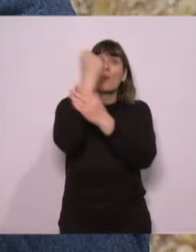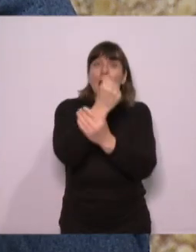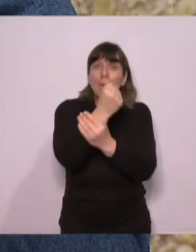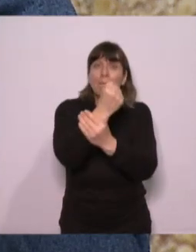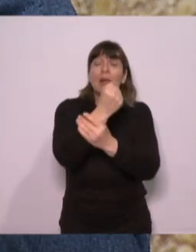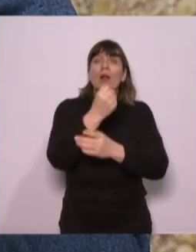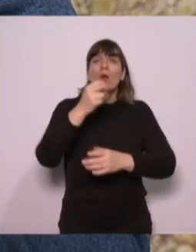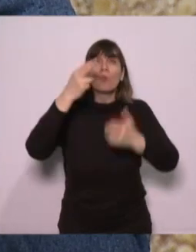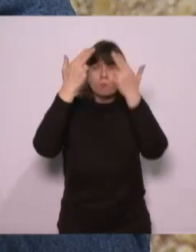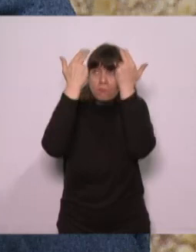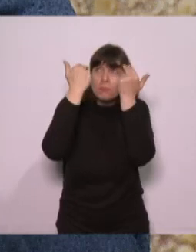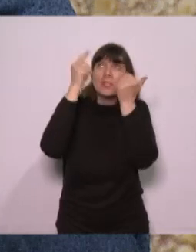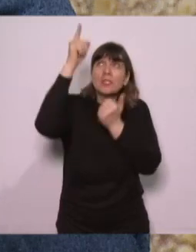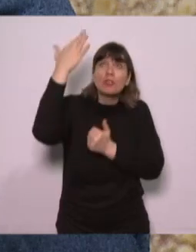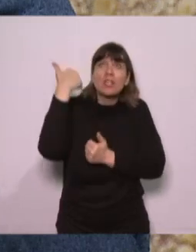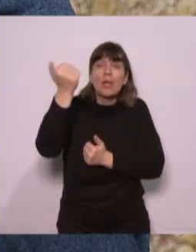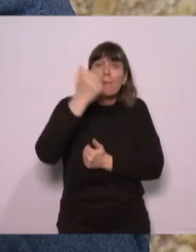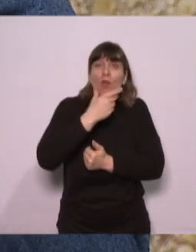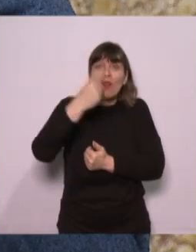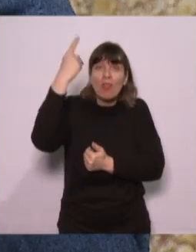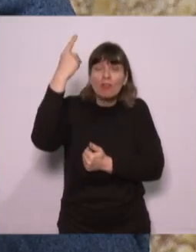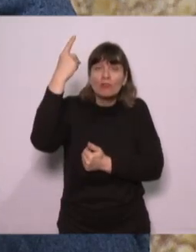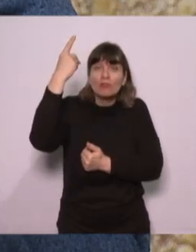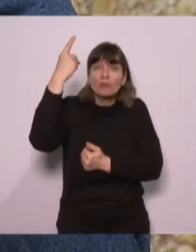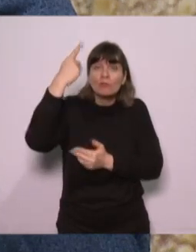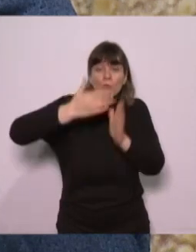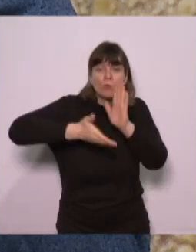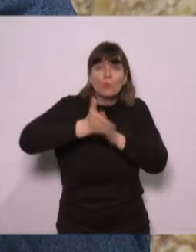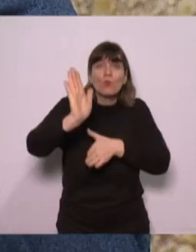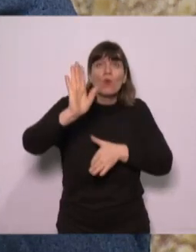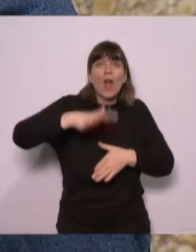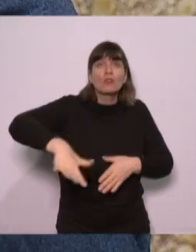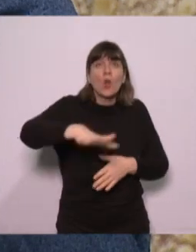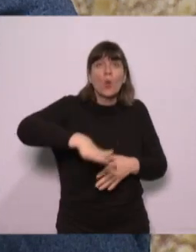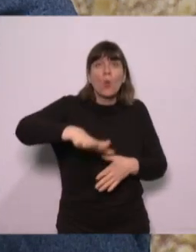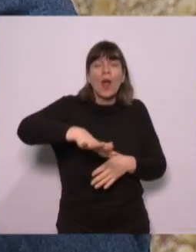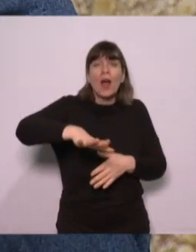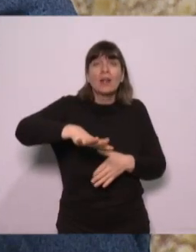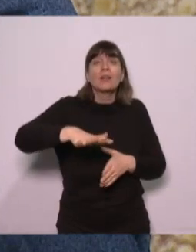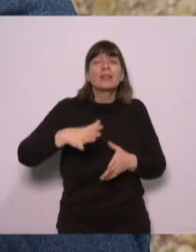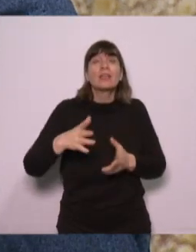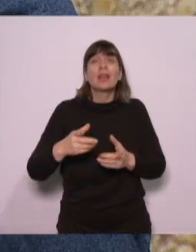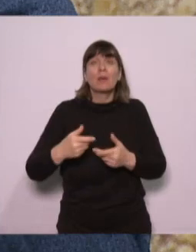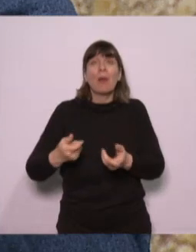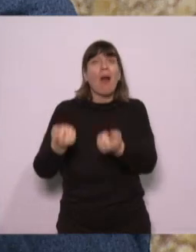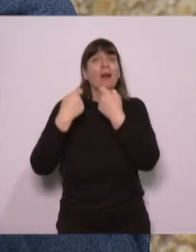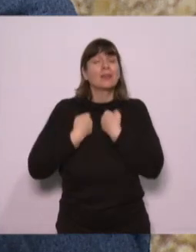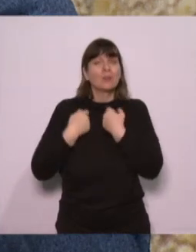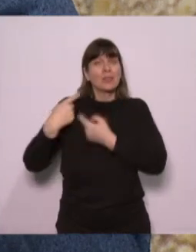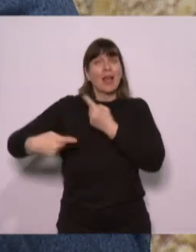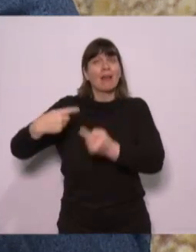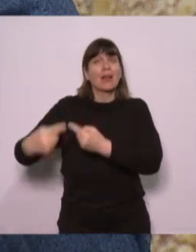Abraham, obedeciendo al llamado de Dios, partió hacia el lugar que iba a recibir en